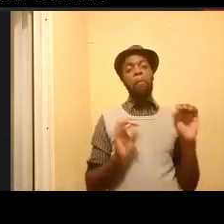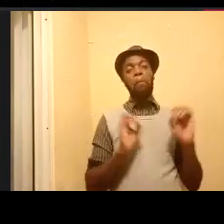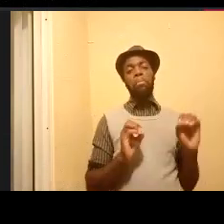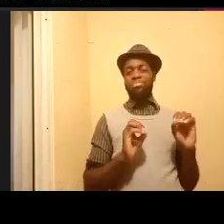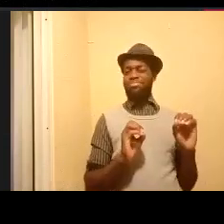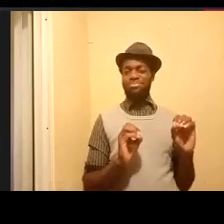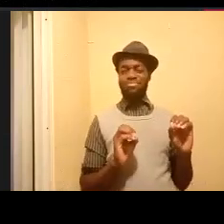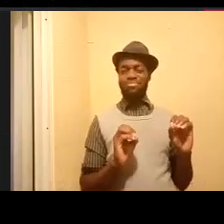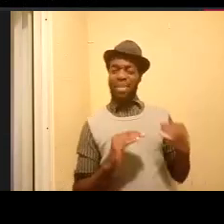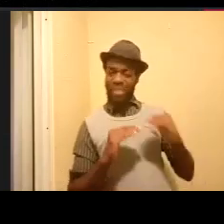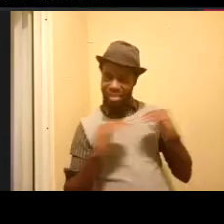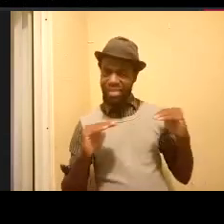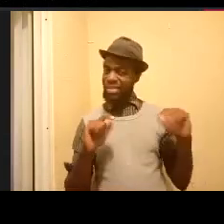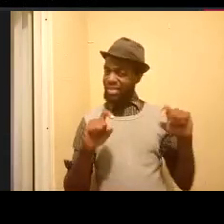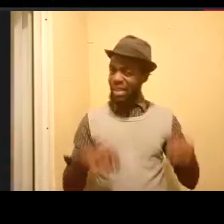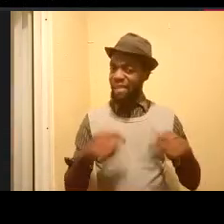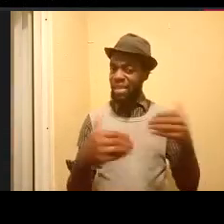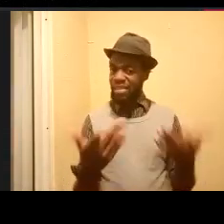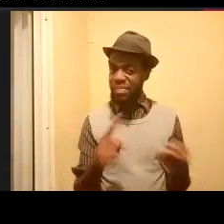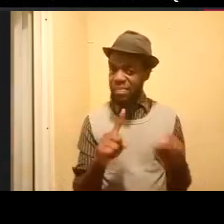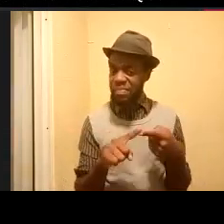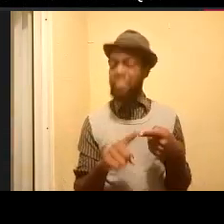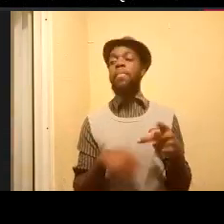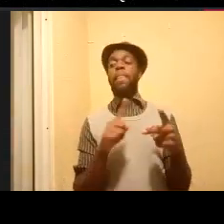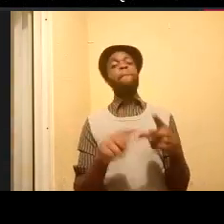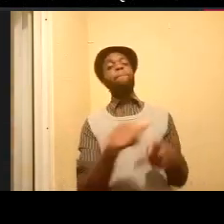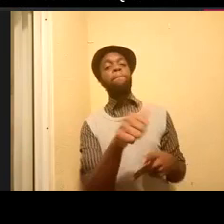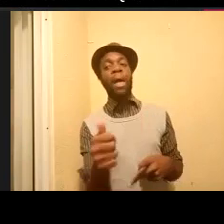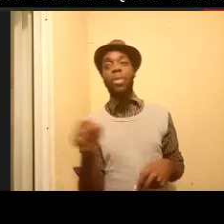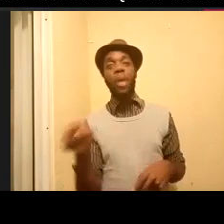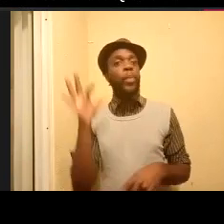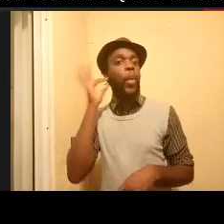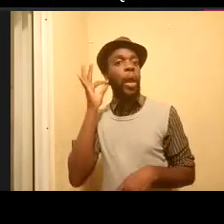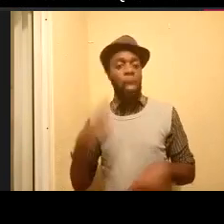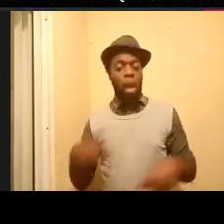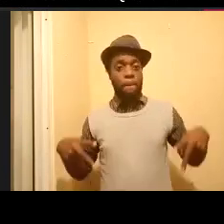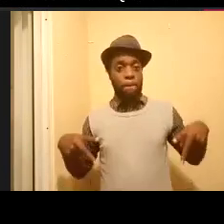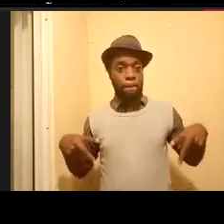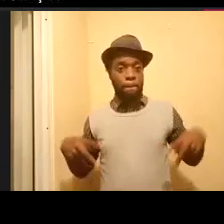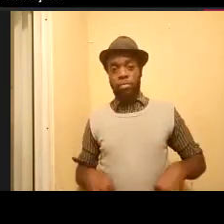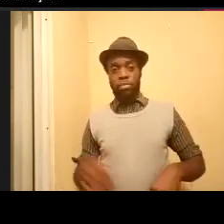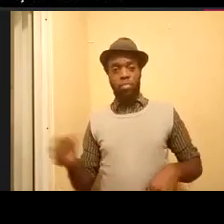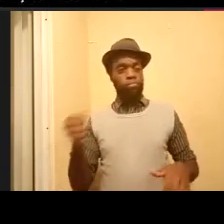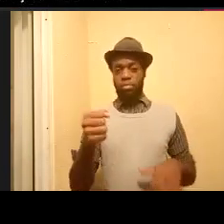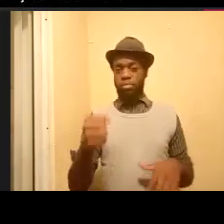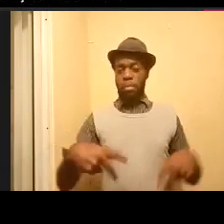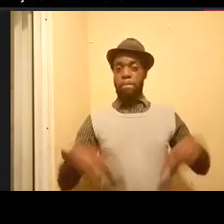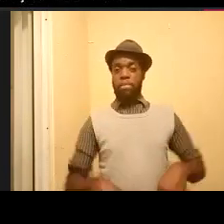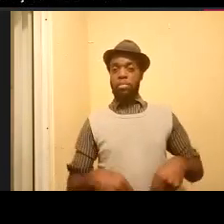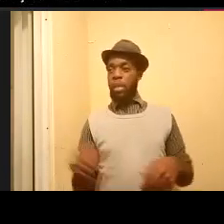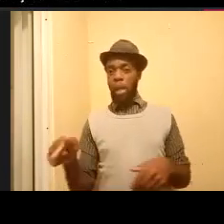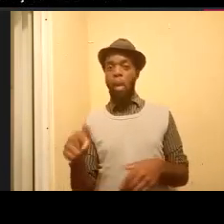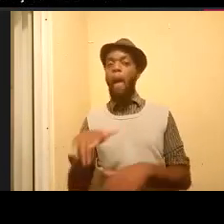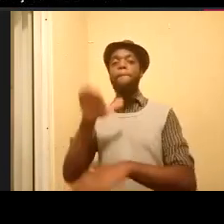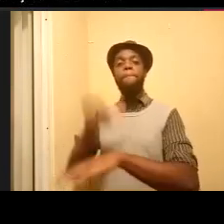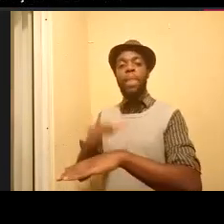entra el tema de la esterilización forzada, ¿verdad? Cuando no hay un consentimiento de la